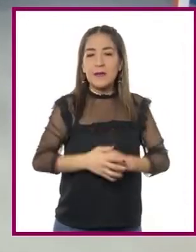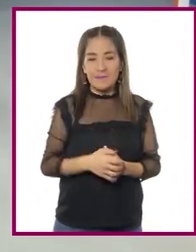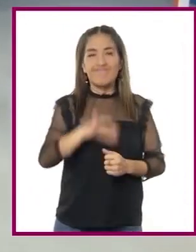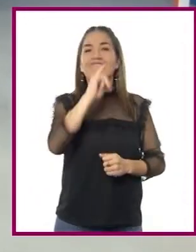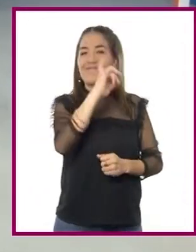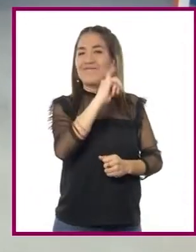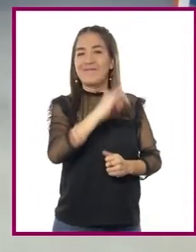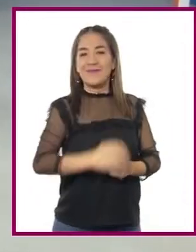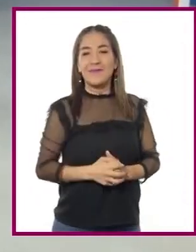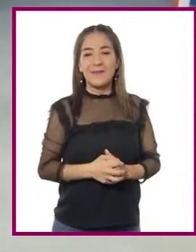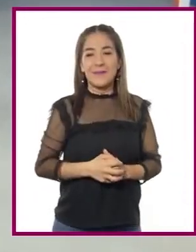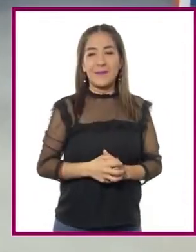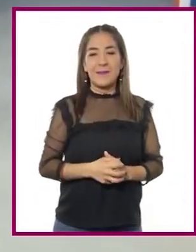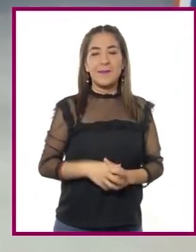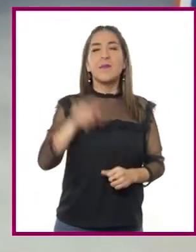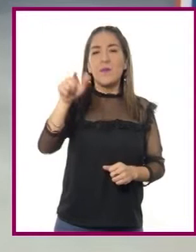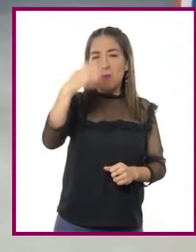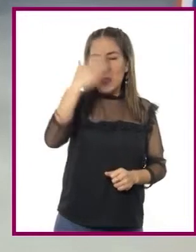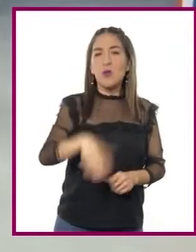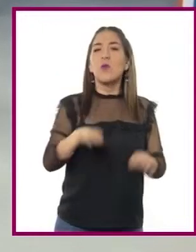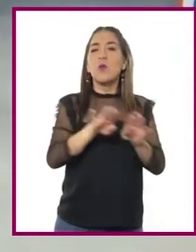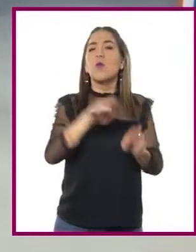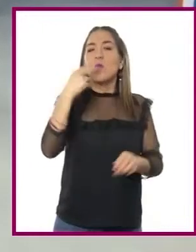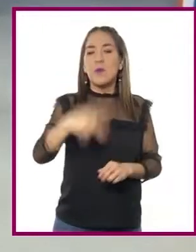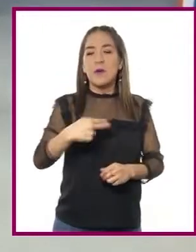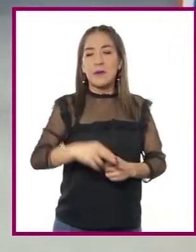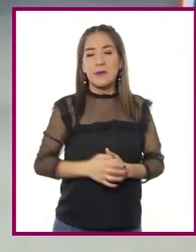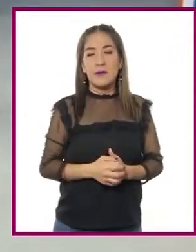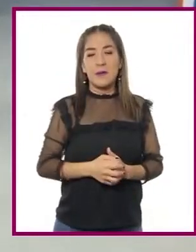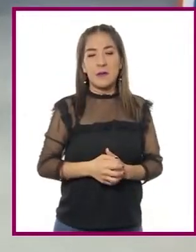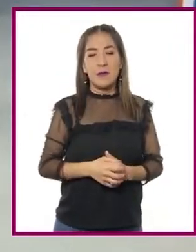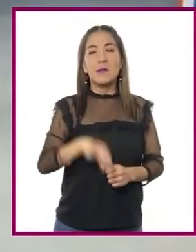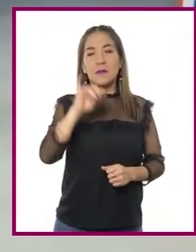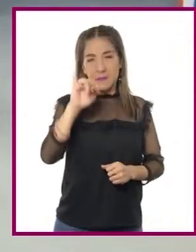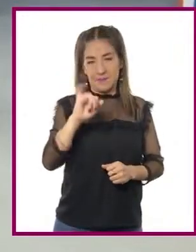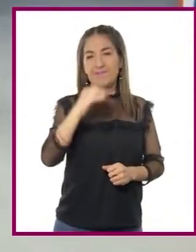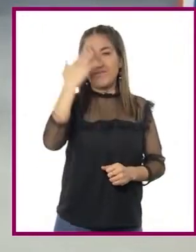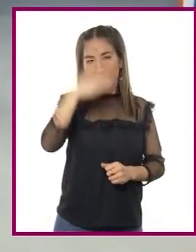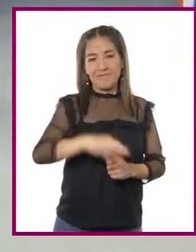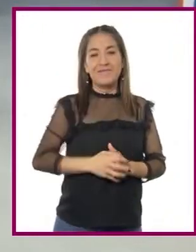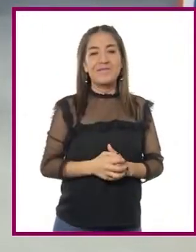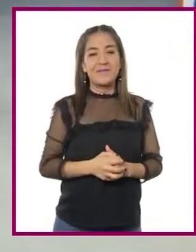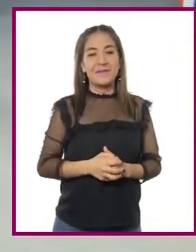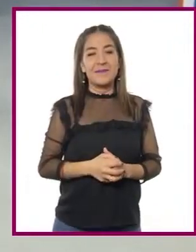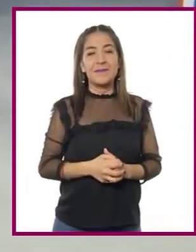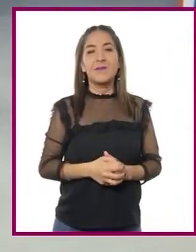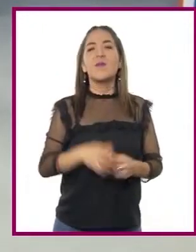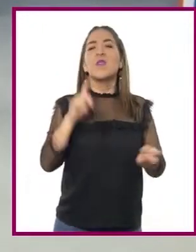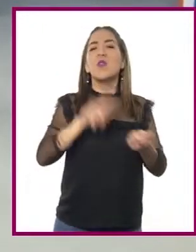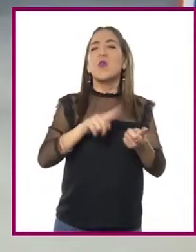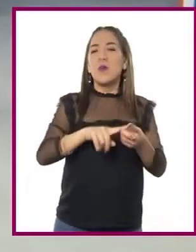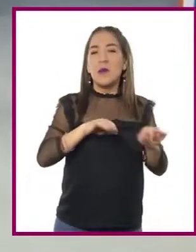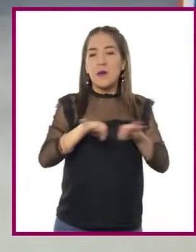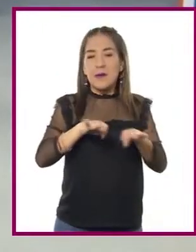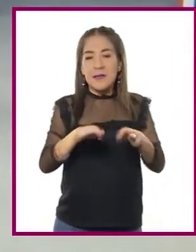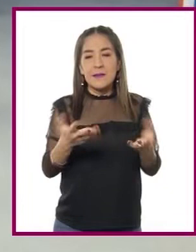Sí. ¿Sabes cómo se llama? ¿Sí? ¿Dónde trabaja?